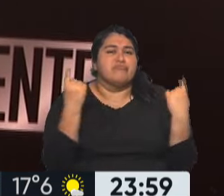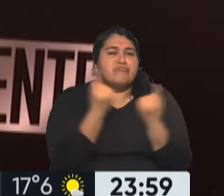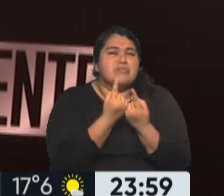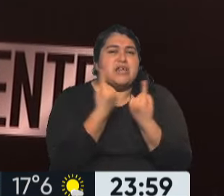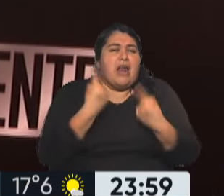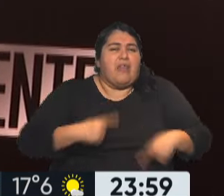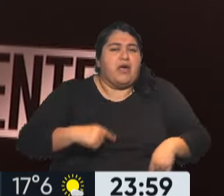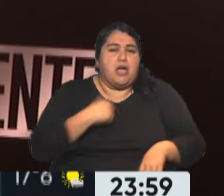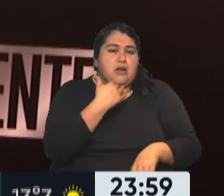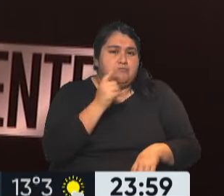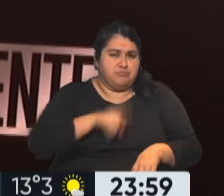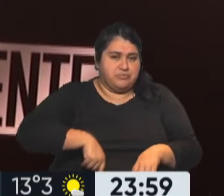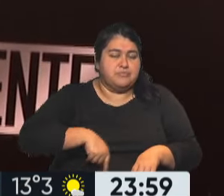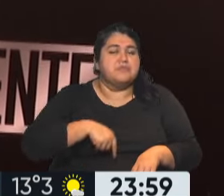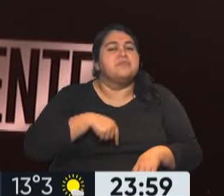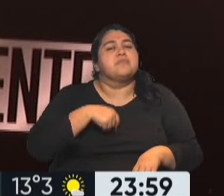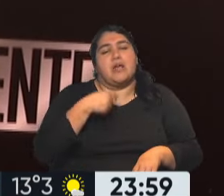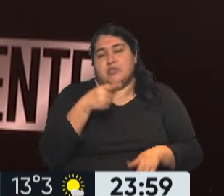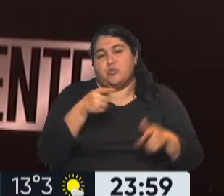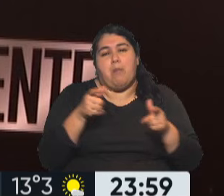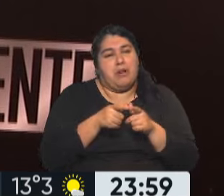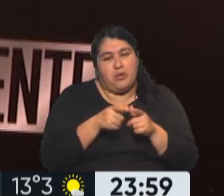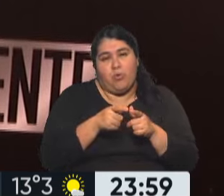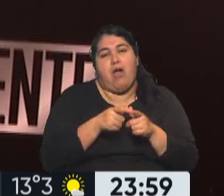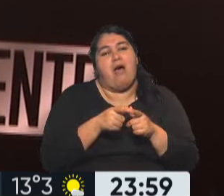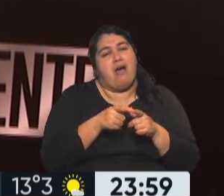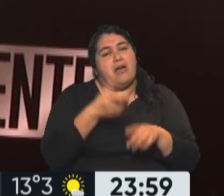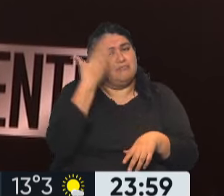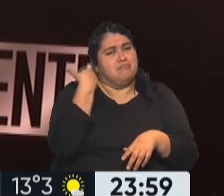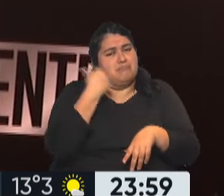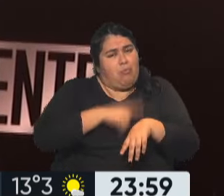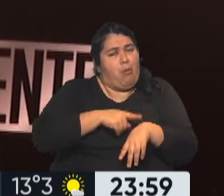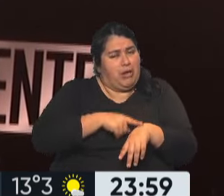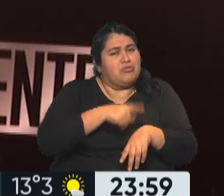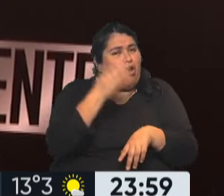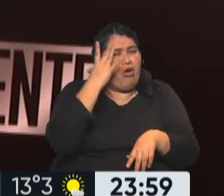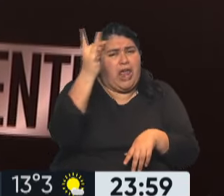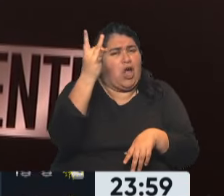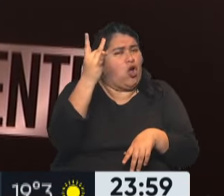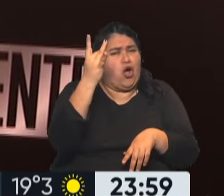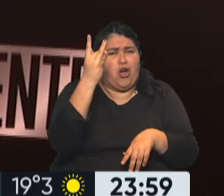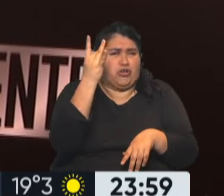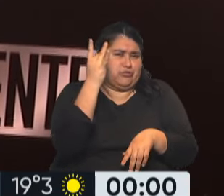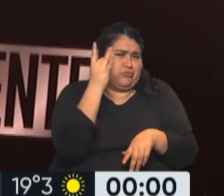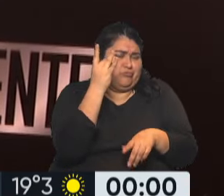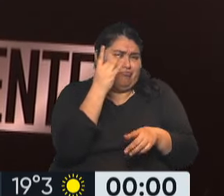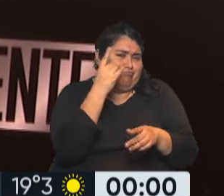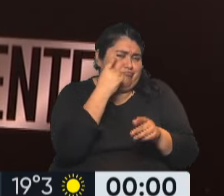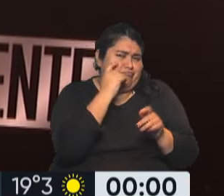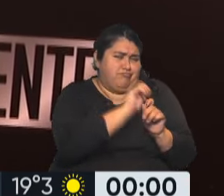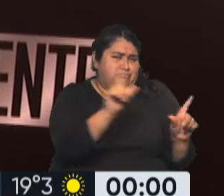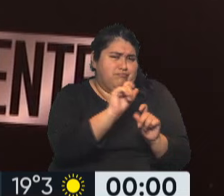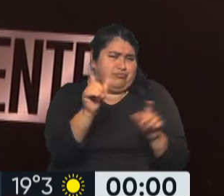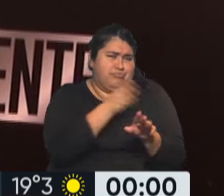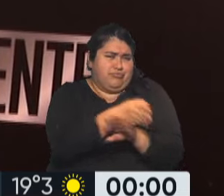significar en este momento, pero bueno, es una película que en su momento tuvo el récord absoluto de taquilla